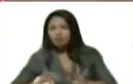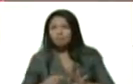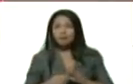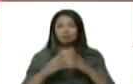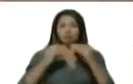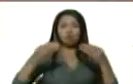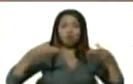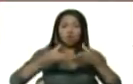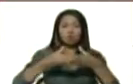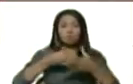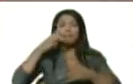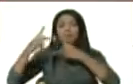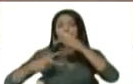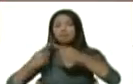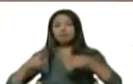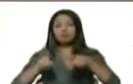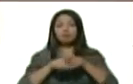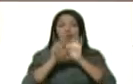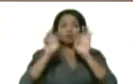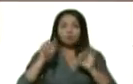los partidos políticos,